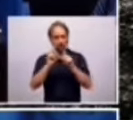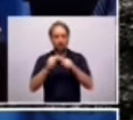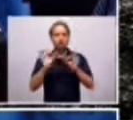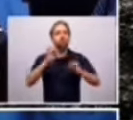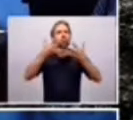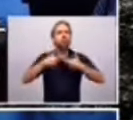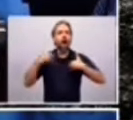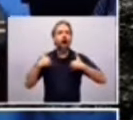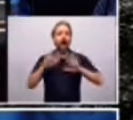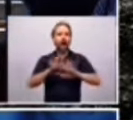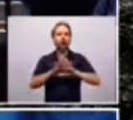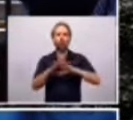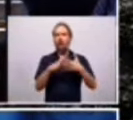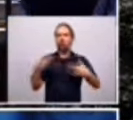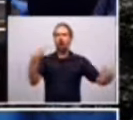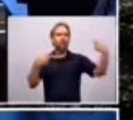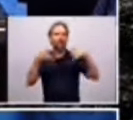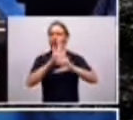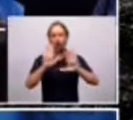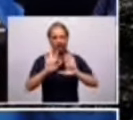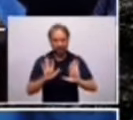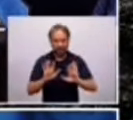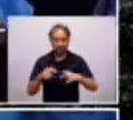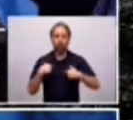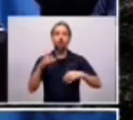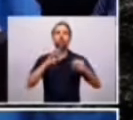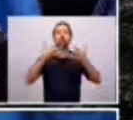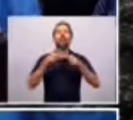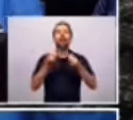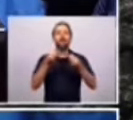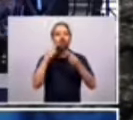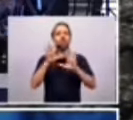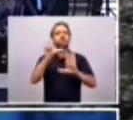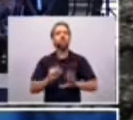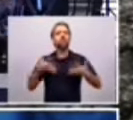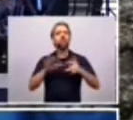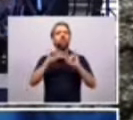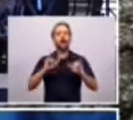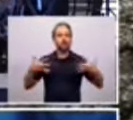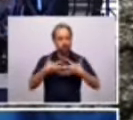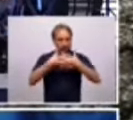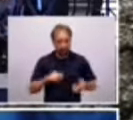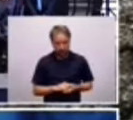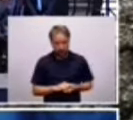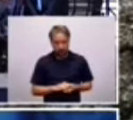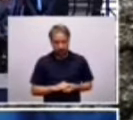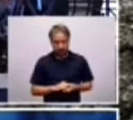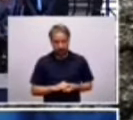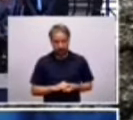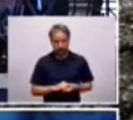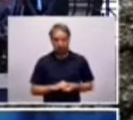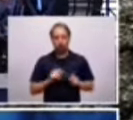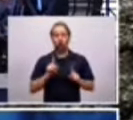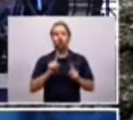sinceramente, no sé qué está exigiendo este tiempo. Si este tiempo le está exigiendo a la dirigencia política